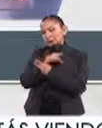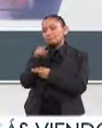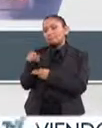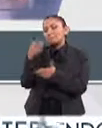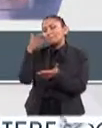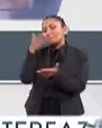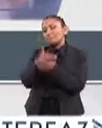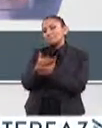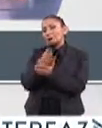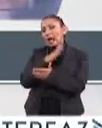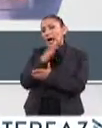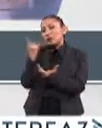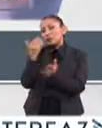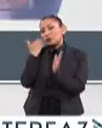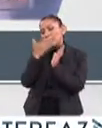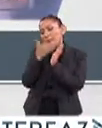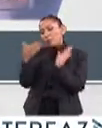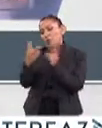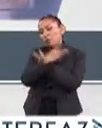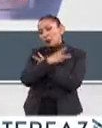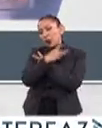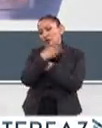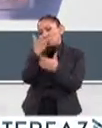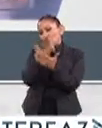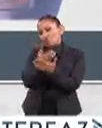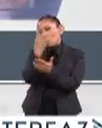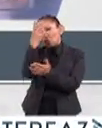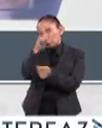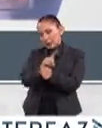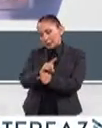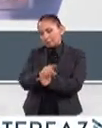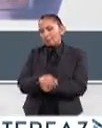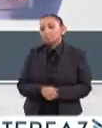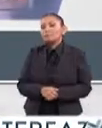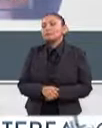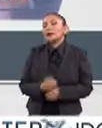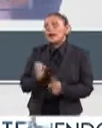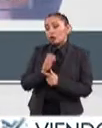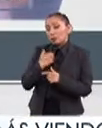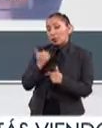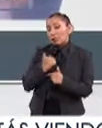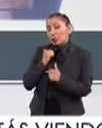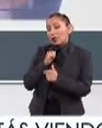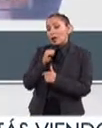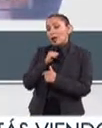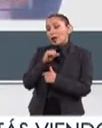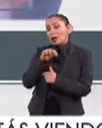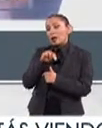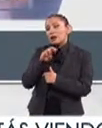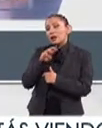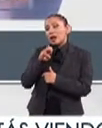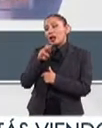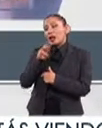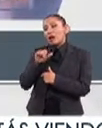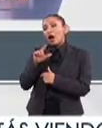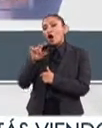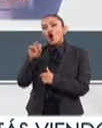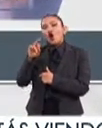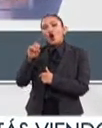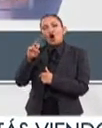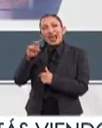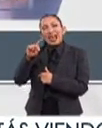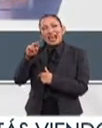pues hay un periodo de vacaciones como de unos 4 días. Entonces fuimos a Nueva Orleans. ¿Con quién